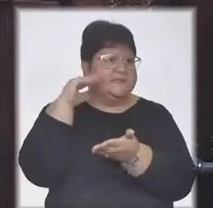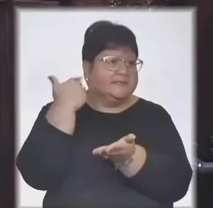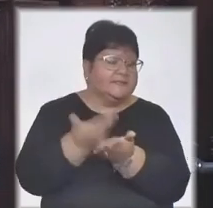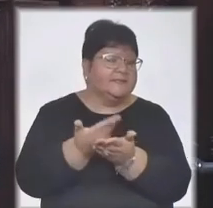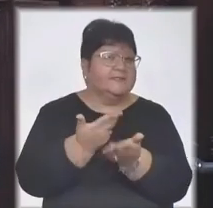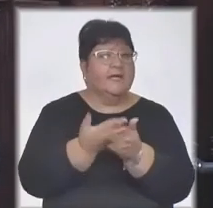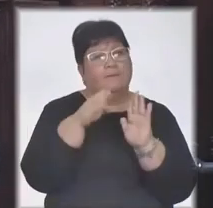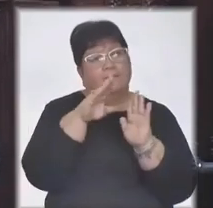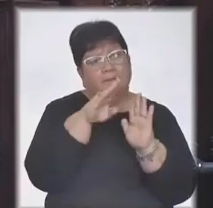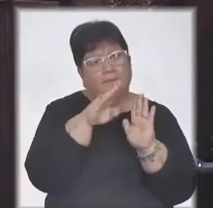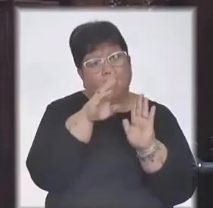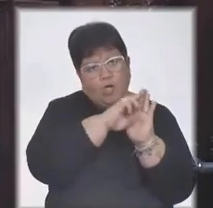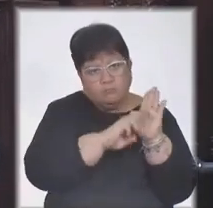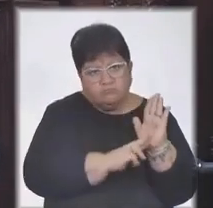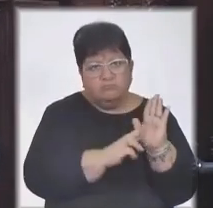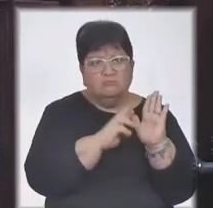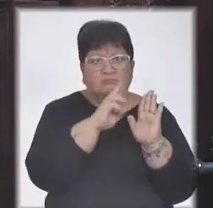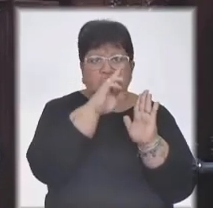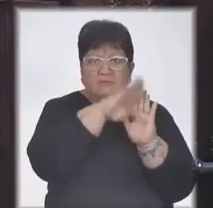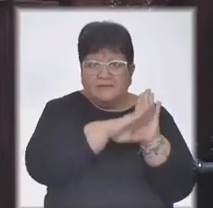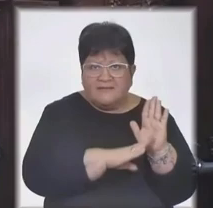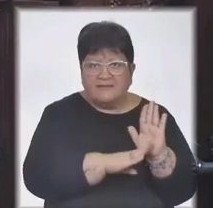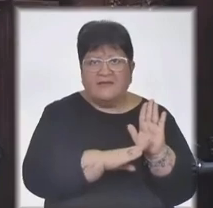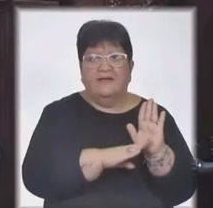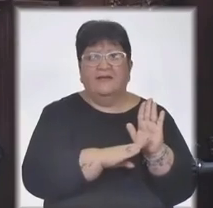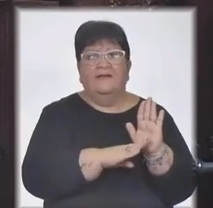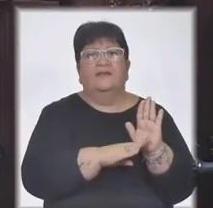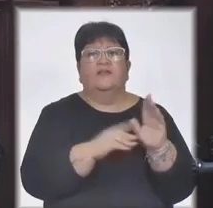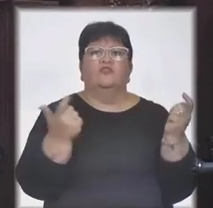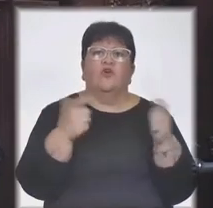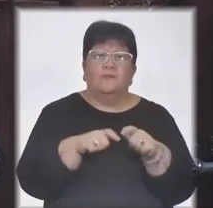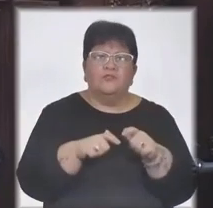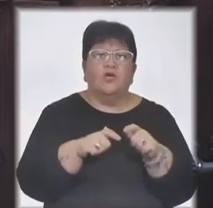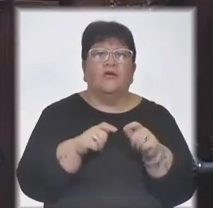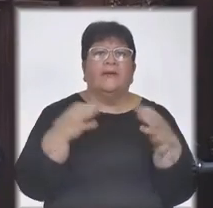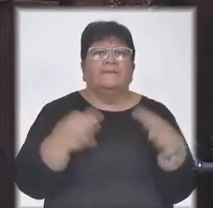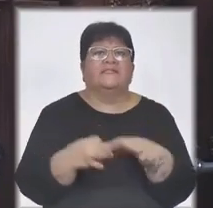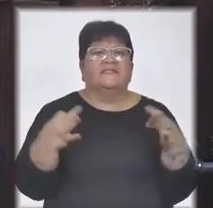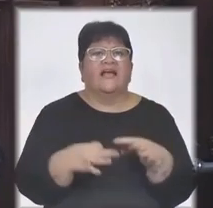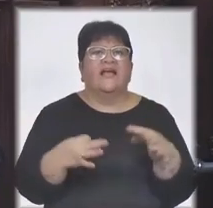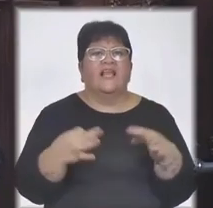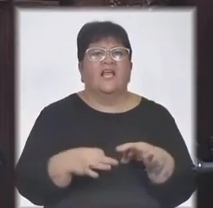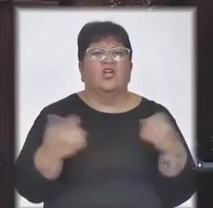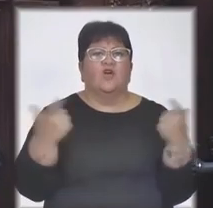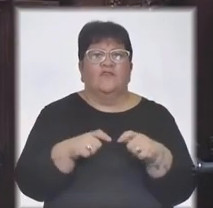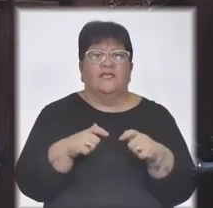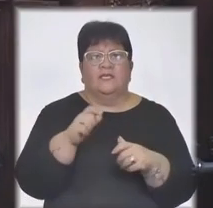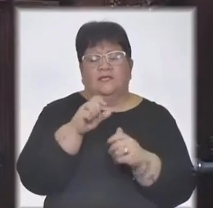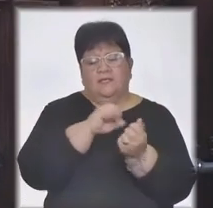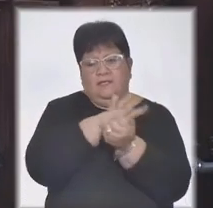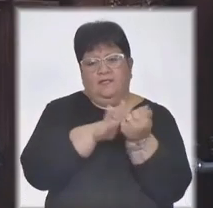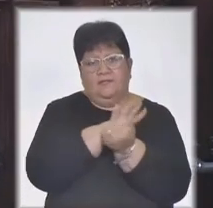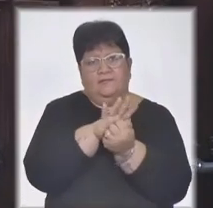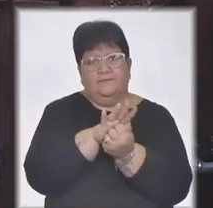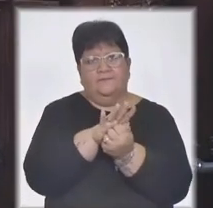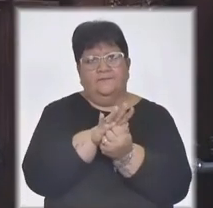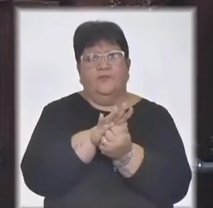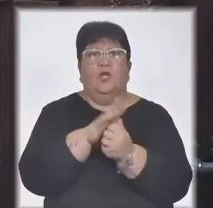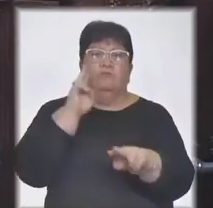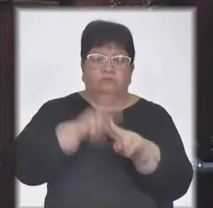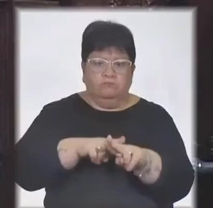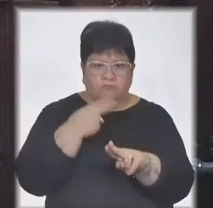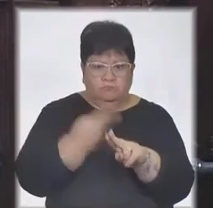medidas, solicitamos la creación de una comisión especial COVID, que hoy aquí lo estamos